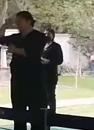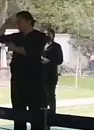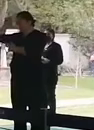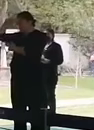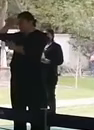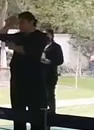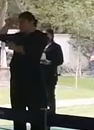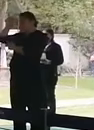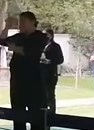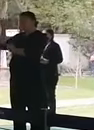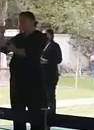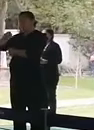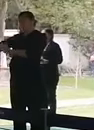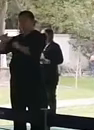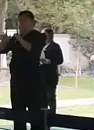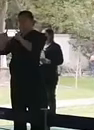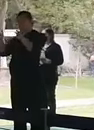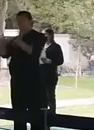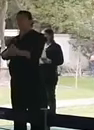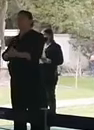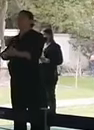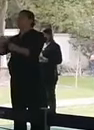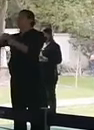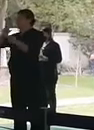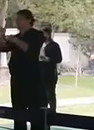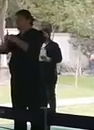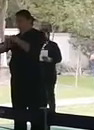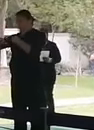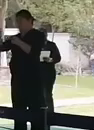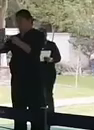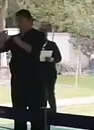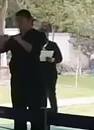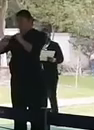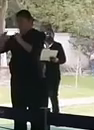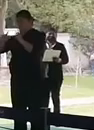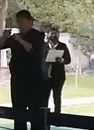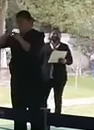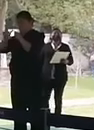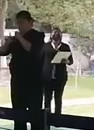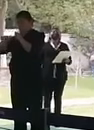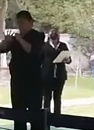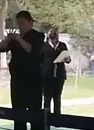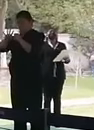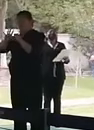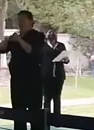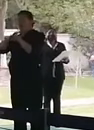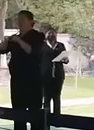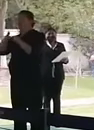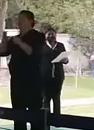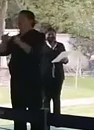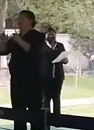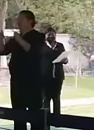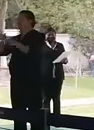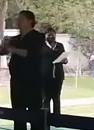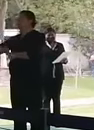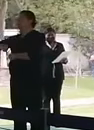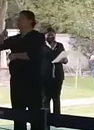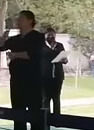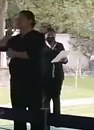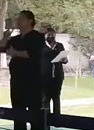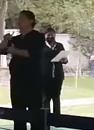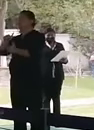cómo en Tlaxcala hoy a nivel nacional pues tenemos el primer lugar ya